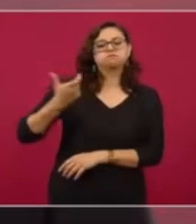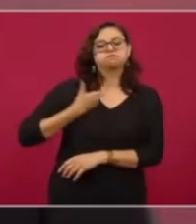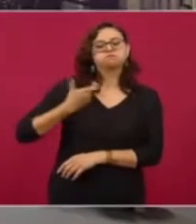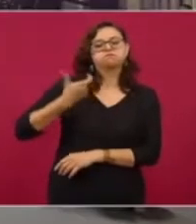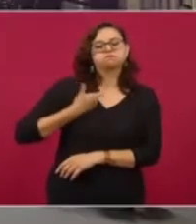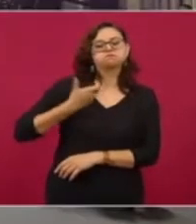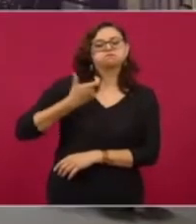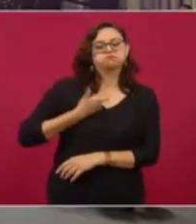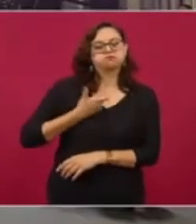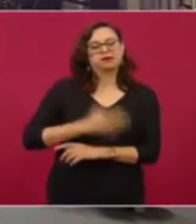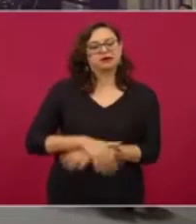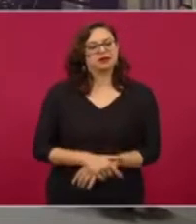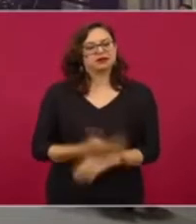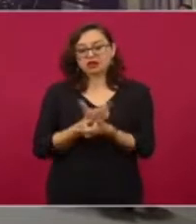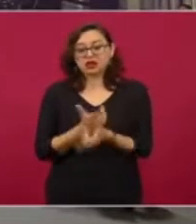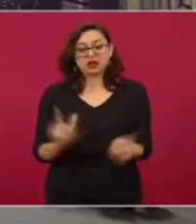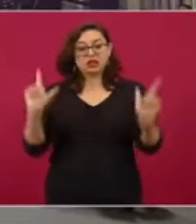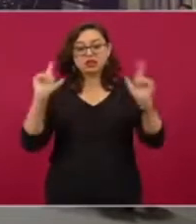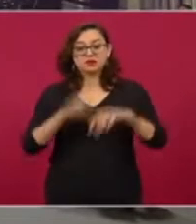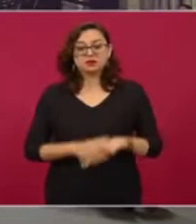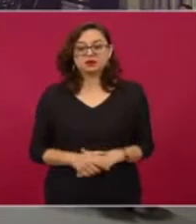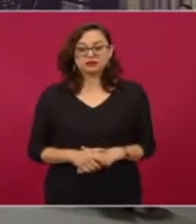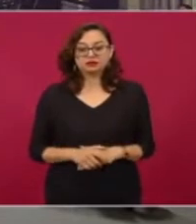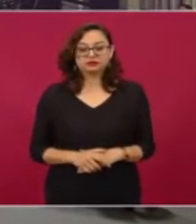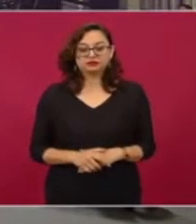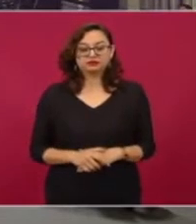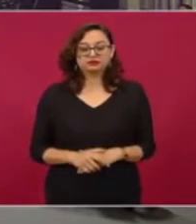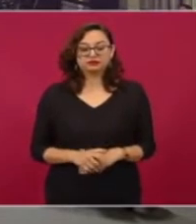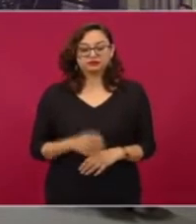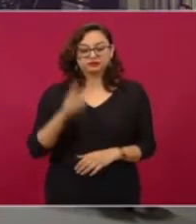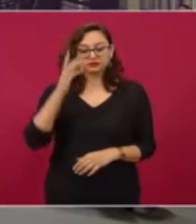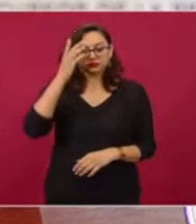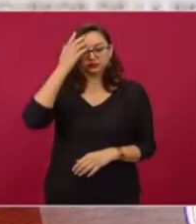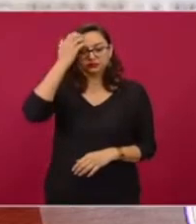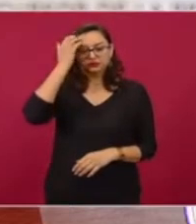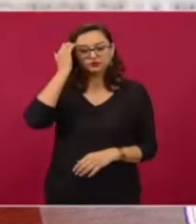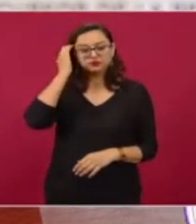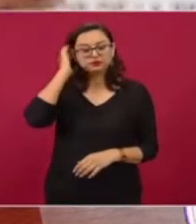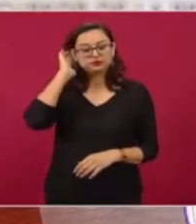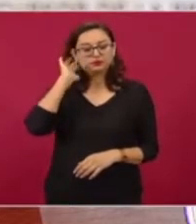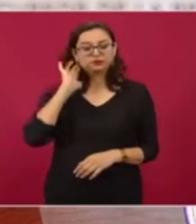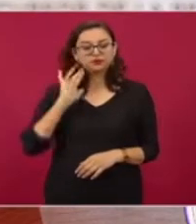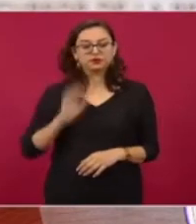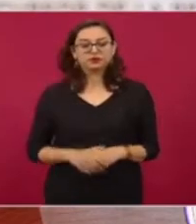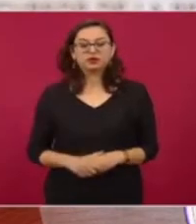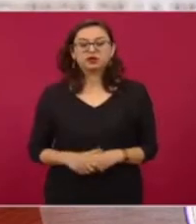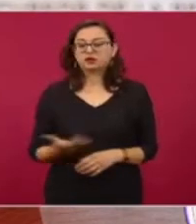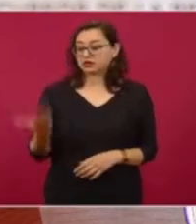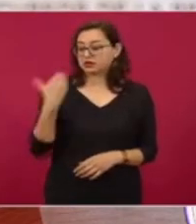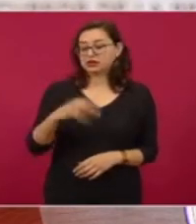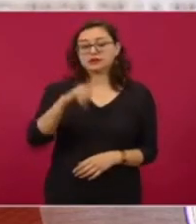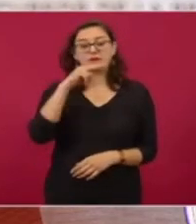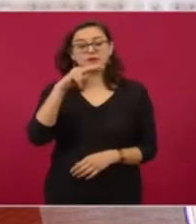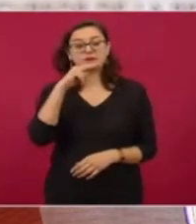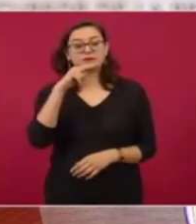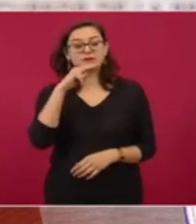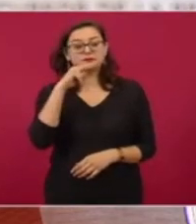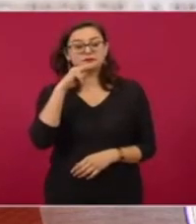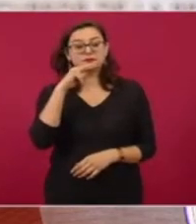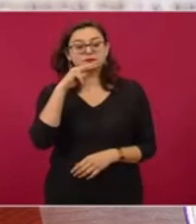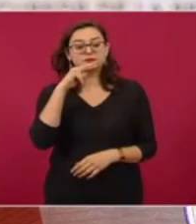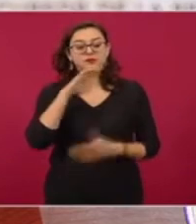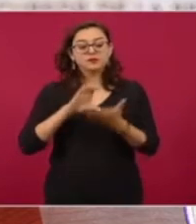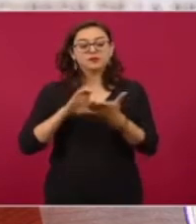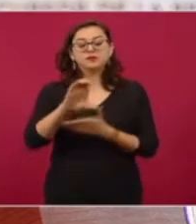y cuanto fue este el aguinaldo del presidente de